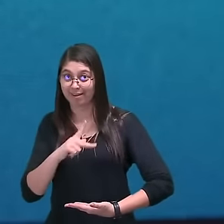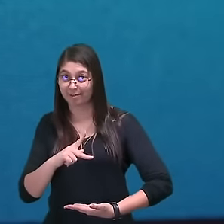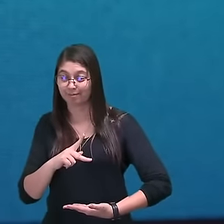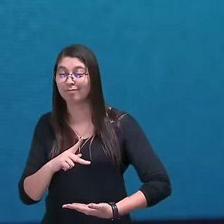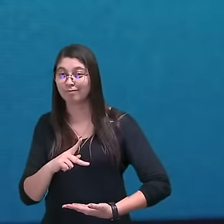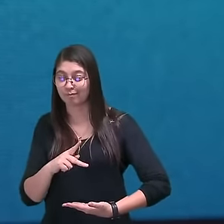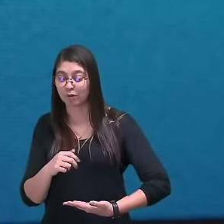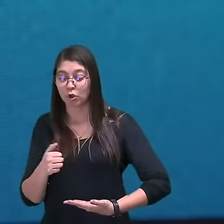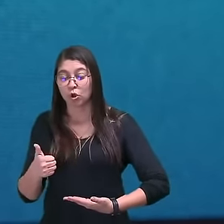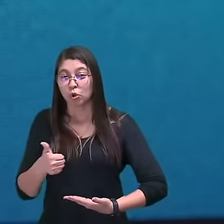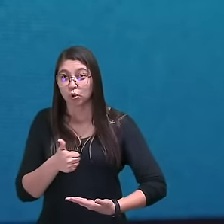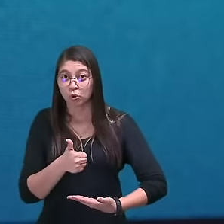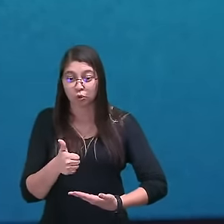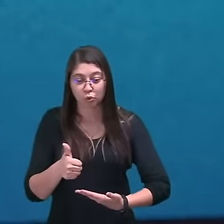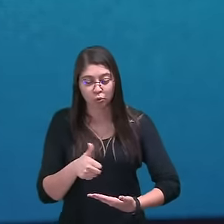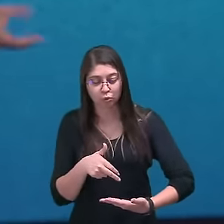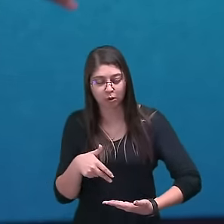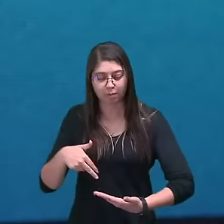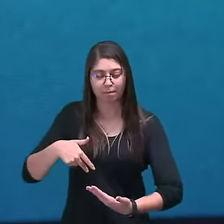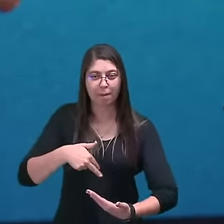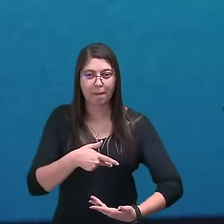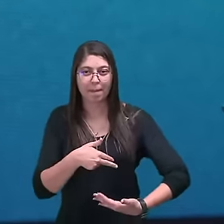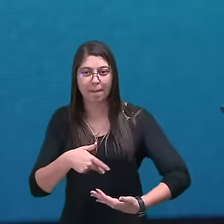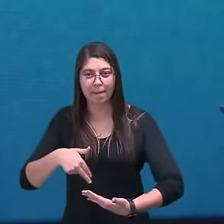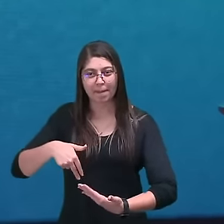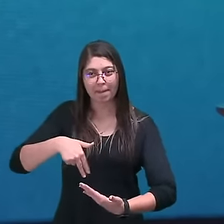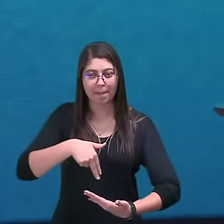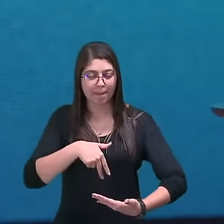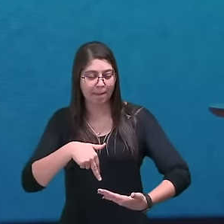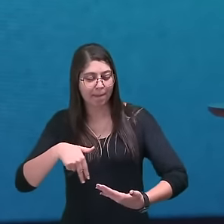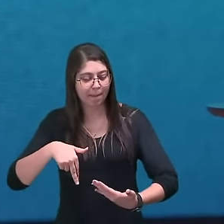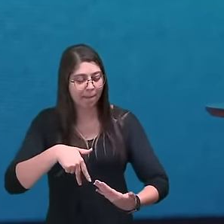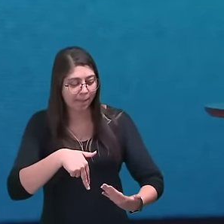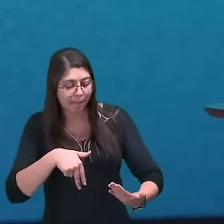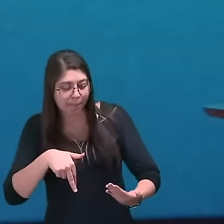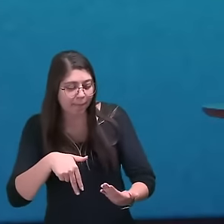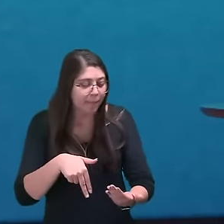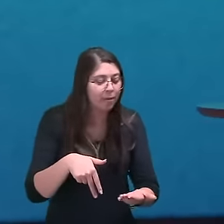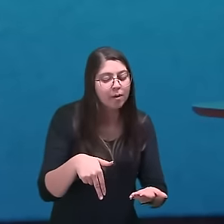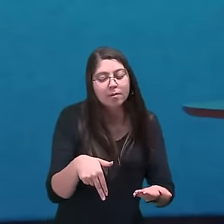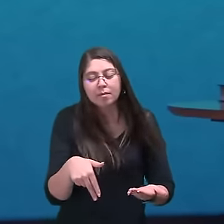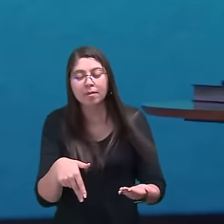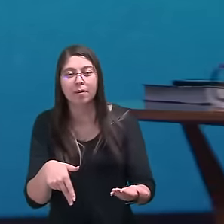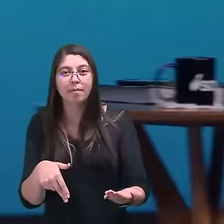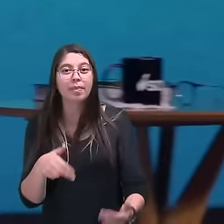A madre de Moisés, el padre, abrieron mao de la crianza. So que Miriam, no.